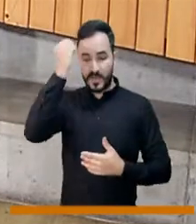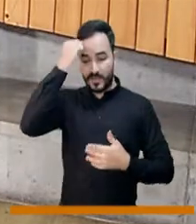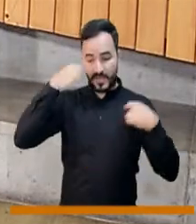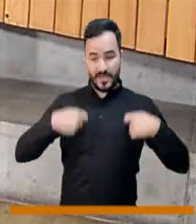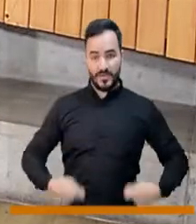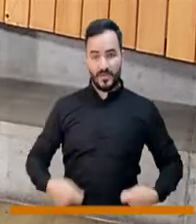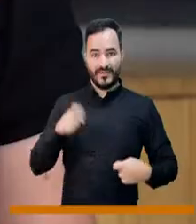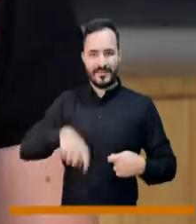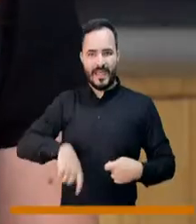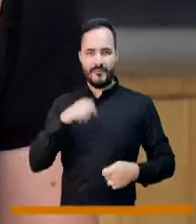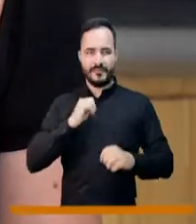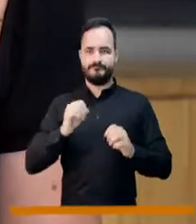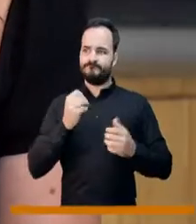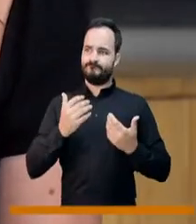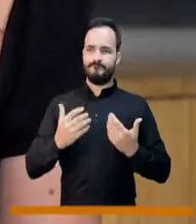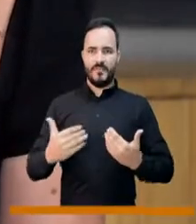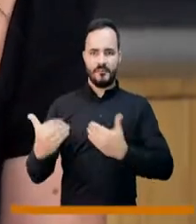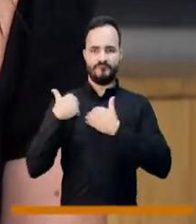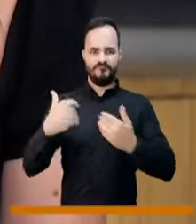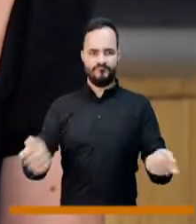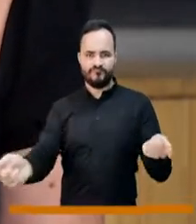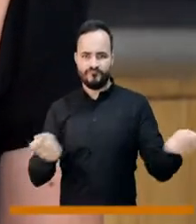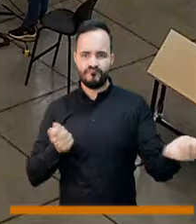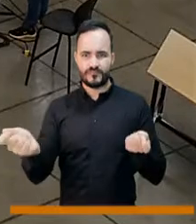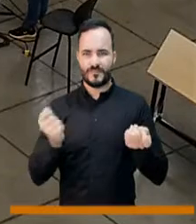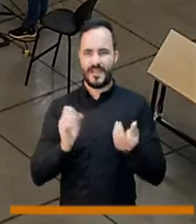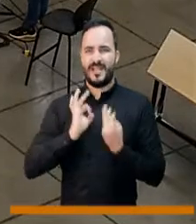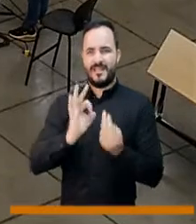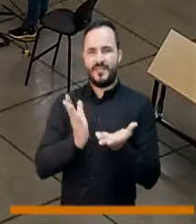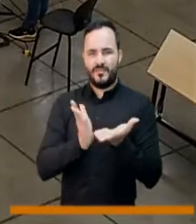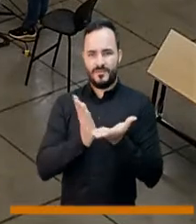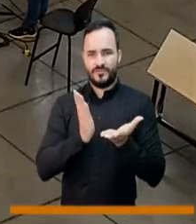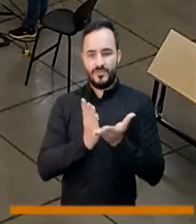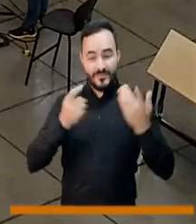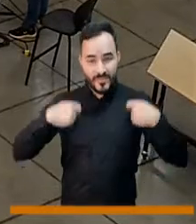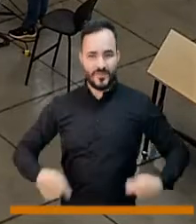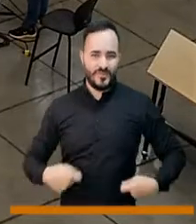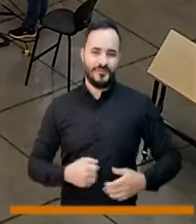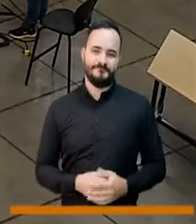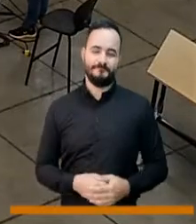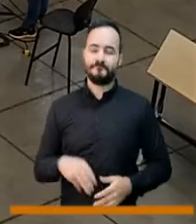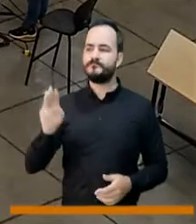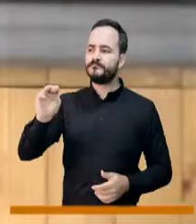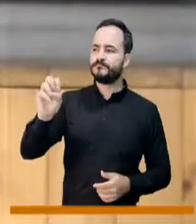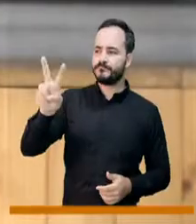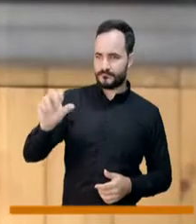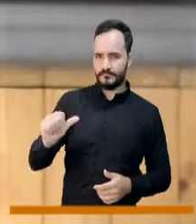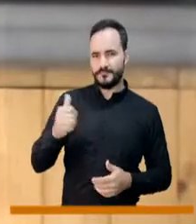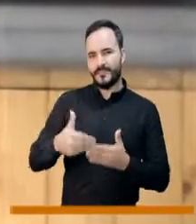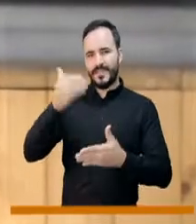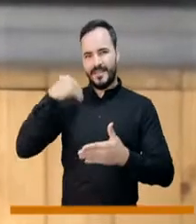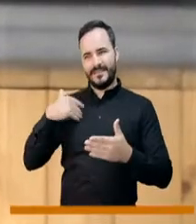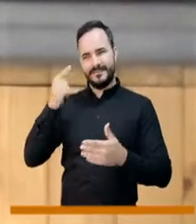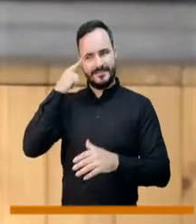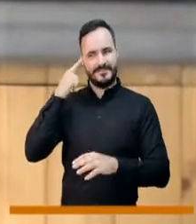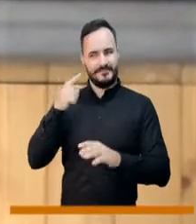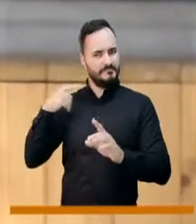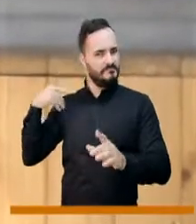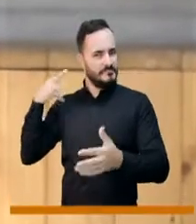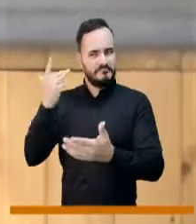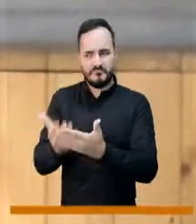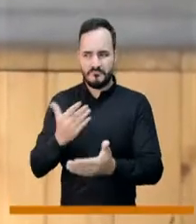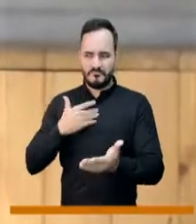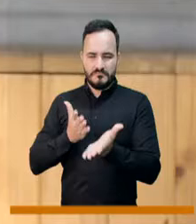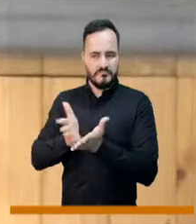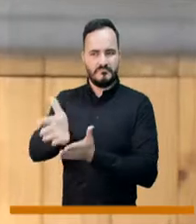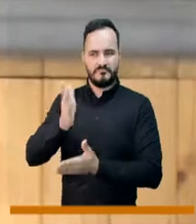protagonista de esa calidad educativa. En MOBA, antes Escuela del Maestro, ahora